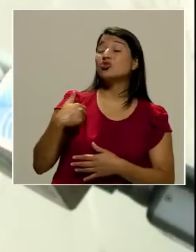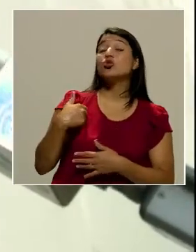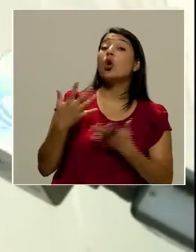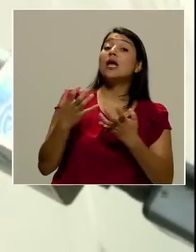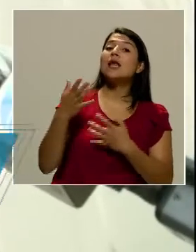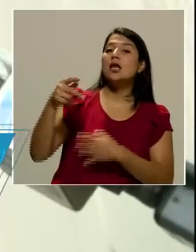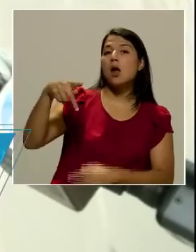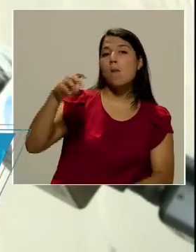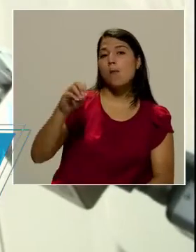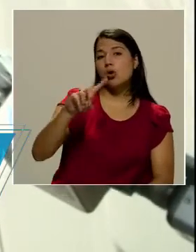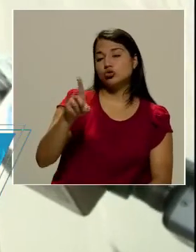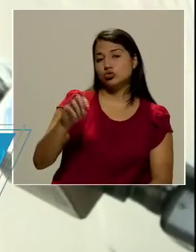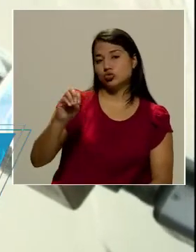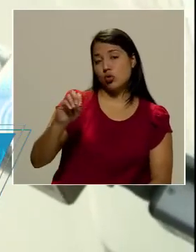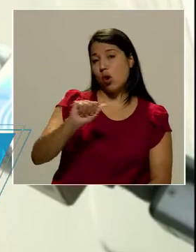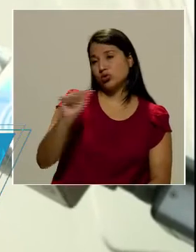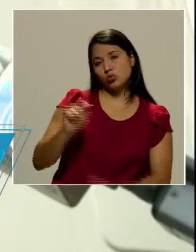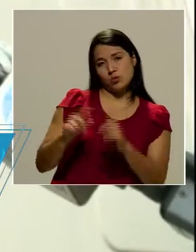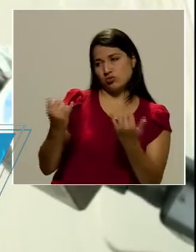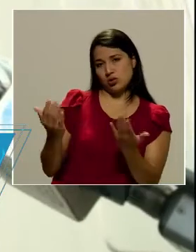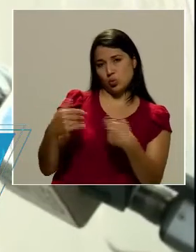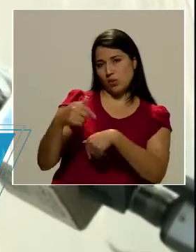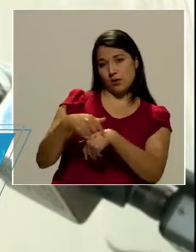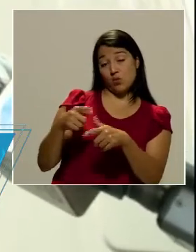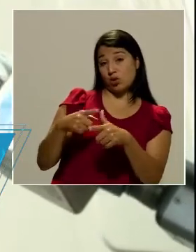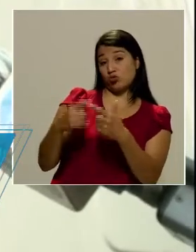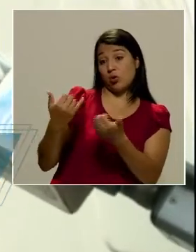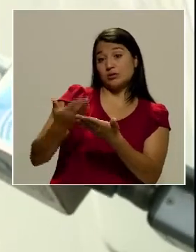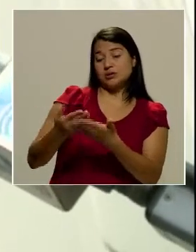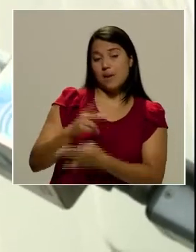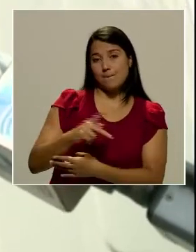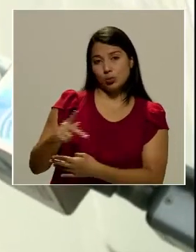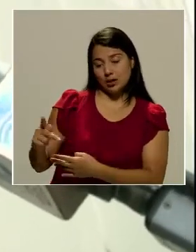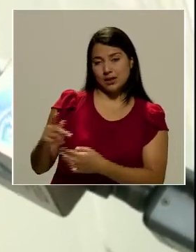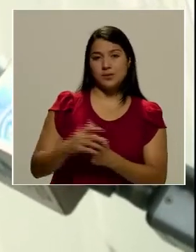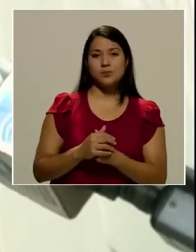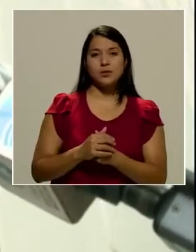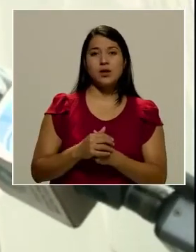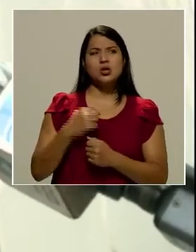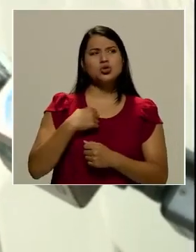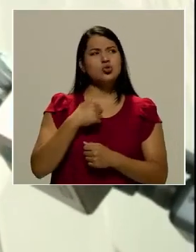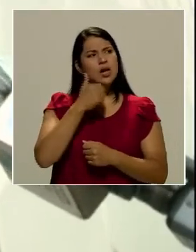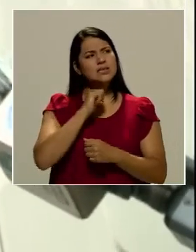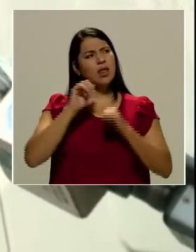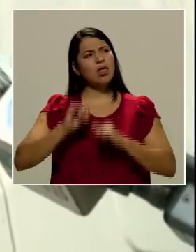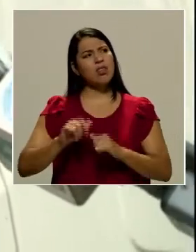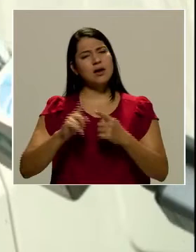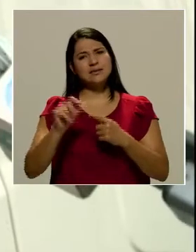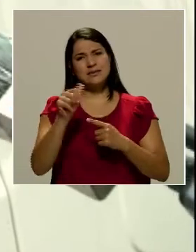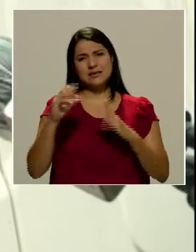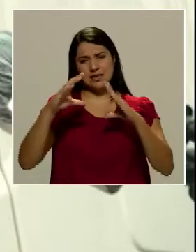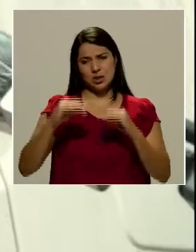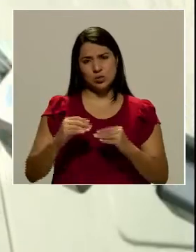ya no llego. Entonces voy hacia Punta Arenas. ¿Ahí se queda? Sí, me quedé hasta las 10 de la noche. Cuéntanos, ¿cuánto estuvo el tiempo